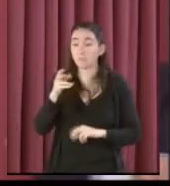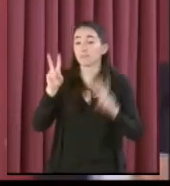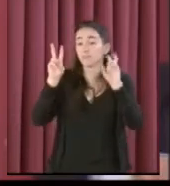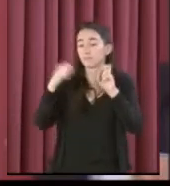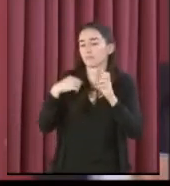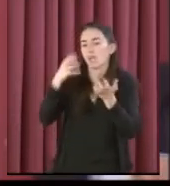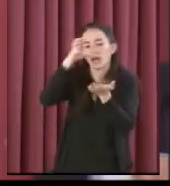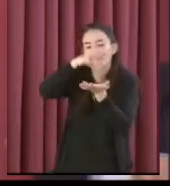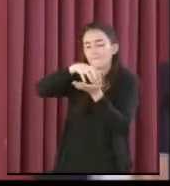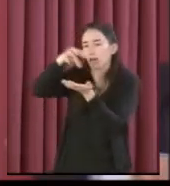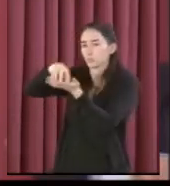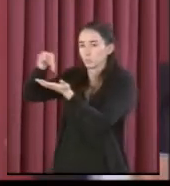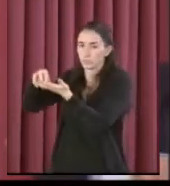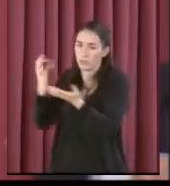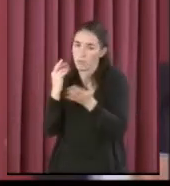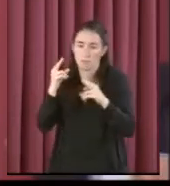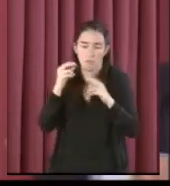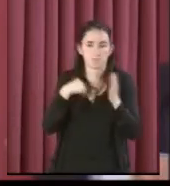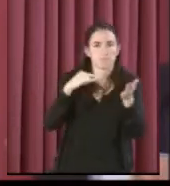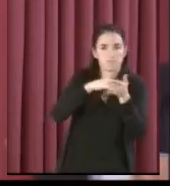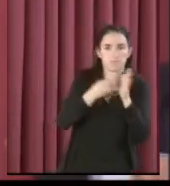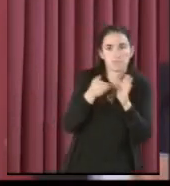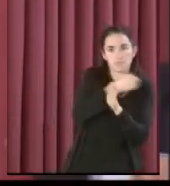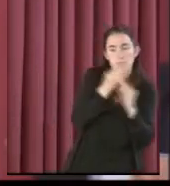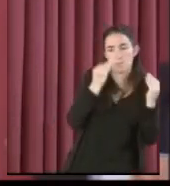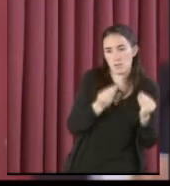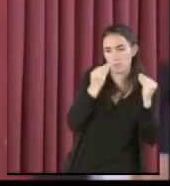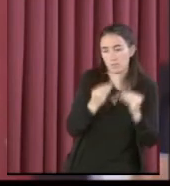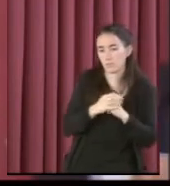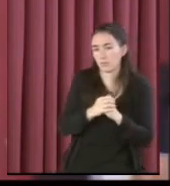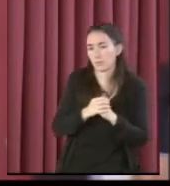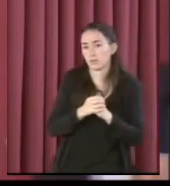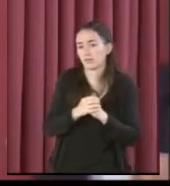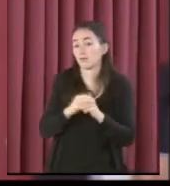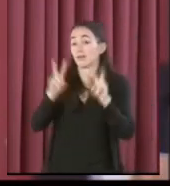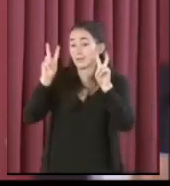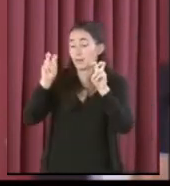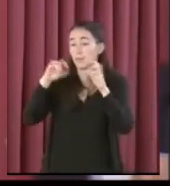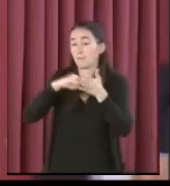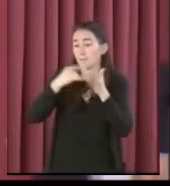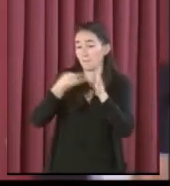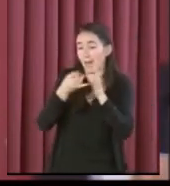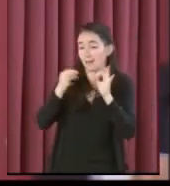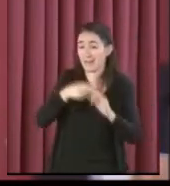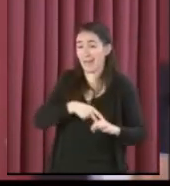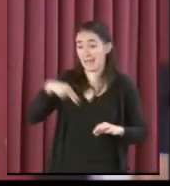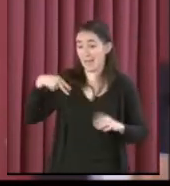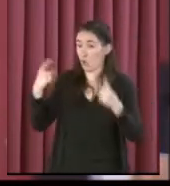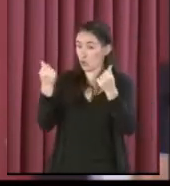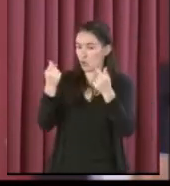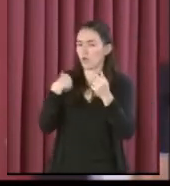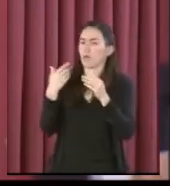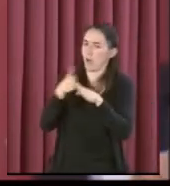de infraestructuras y de la ciudad. Desde esta reflexión, la revisión del Plan General de la Ciudad de Logroño ha sido